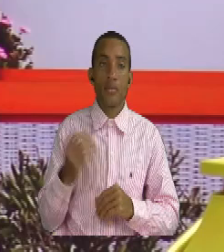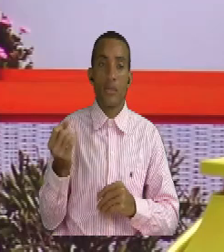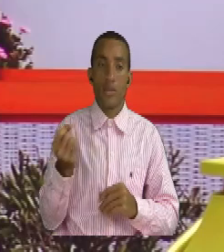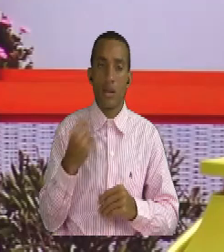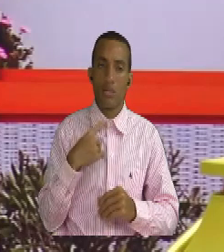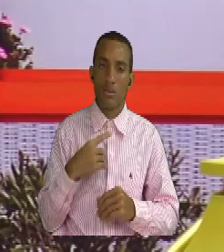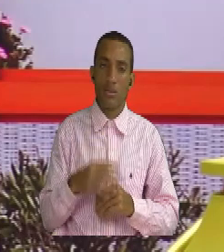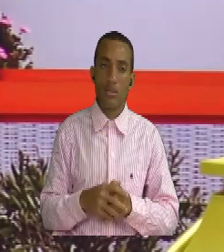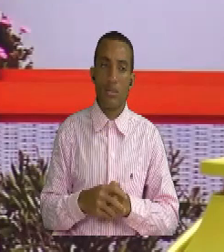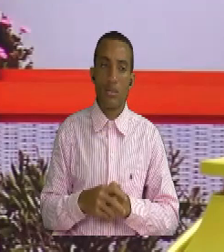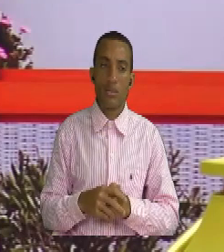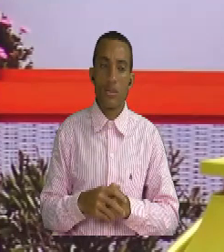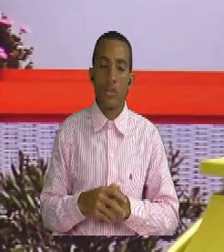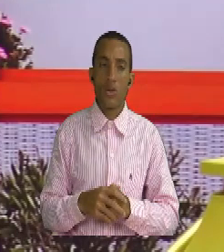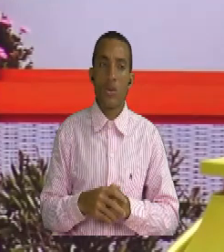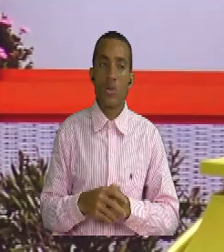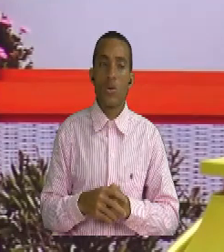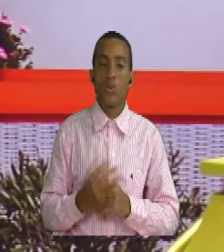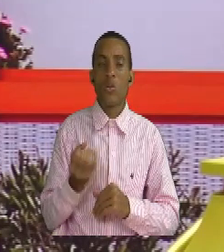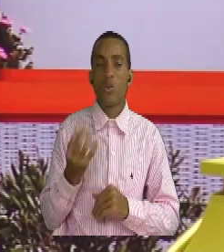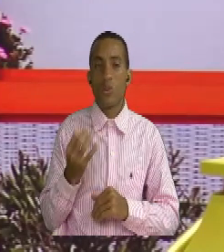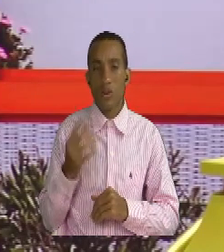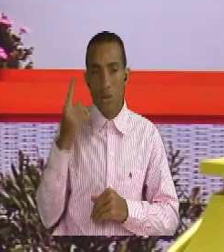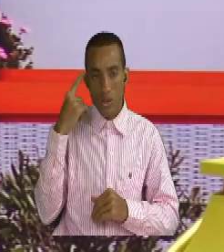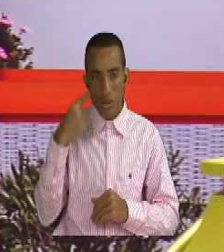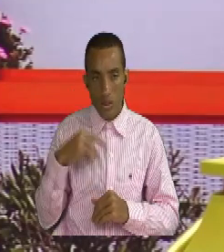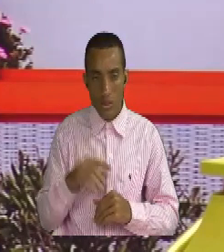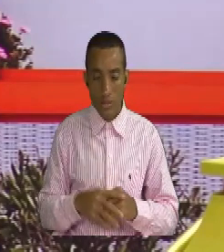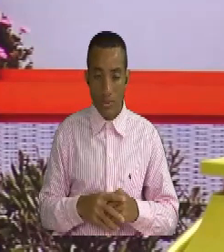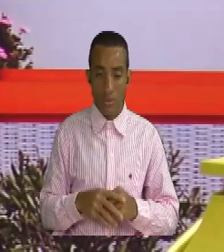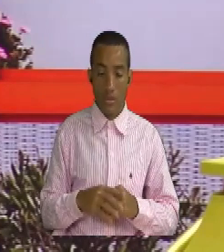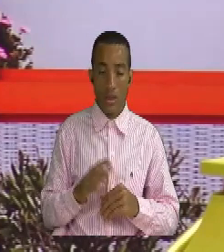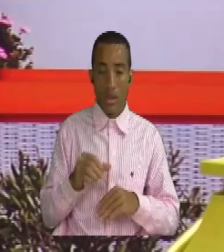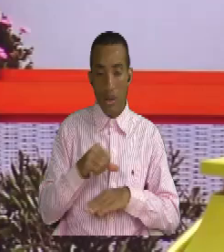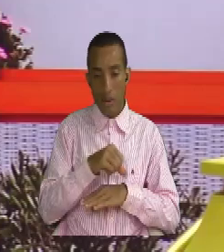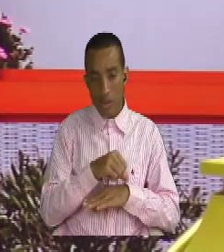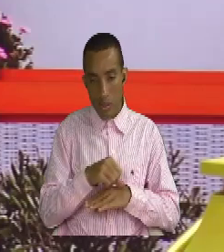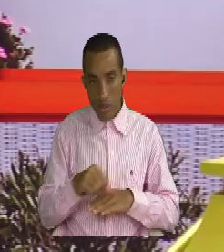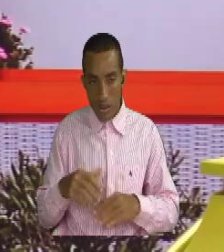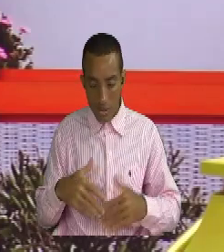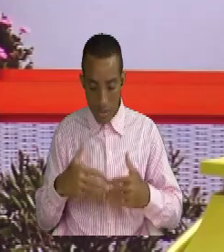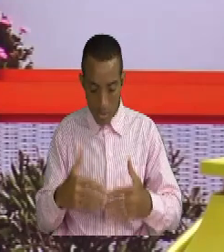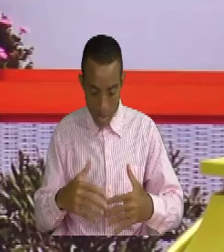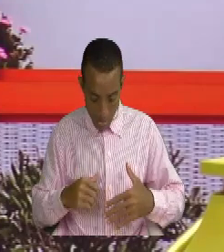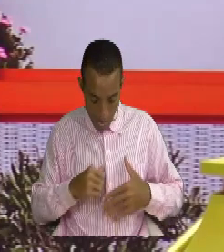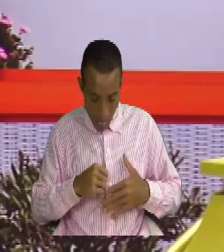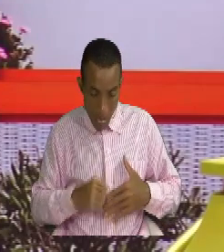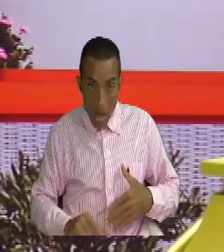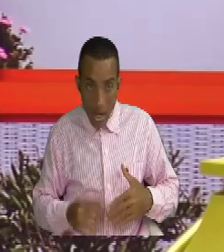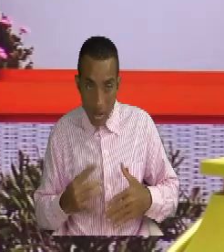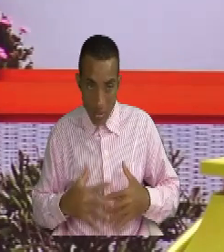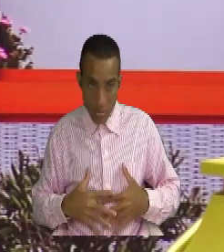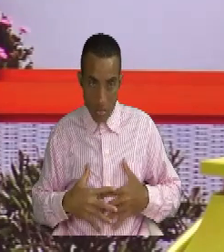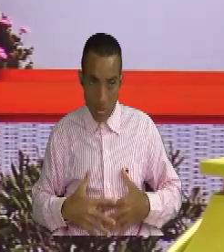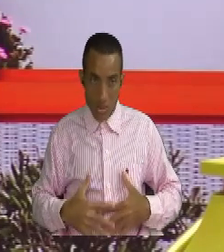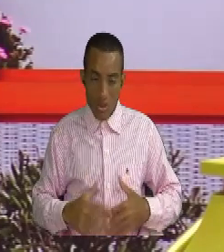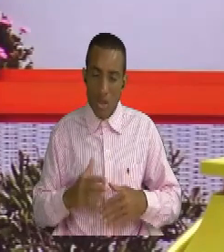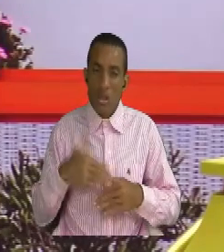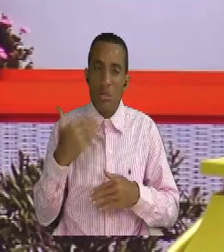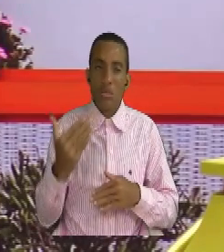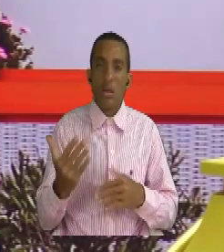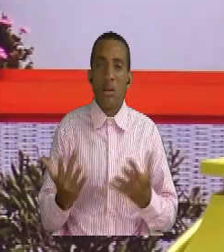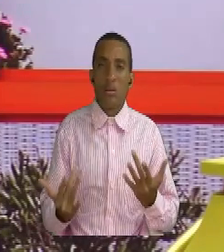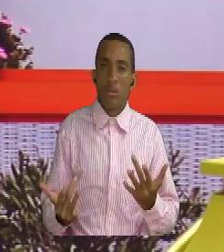hicieron es, ¿cuántos días debe durar un posoperatorio? En el caso de la lipólisis láser, que es lo que más manejamos hoy en